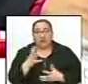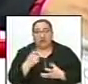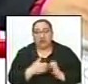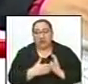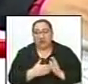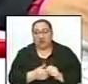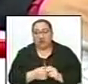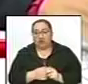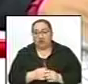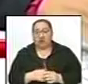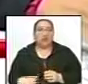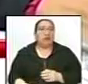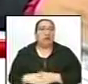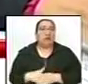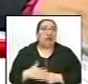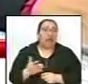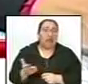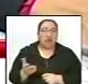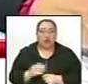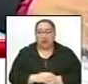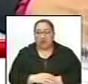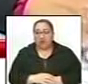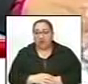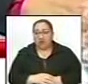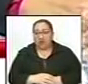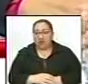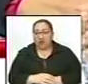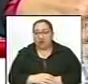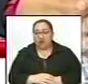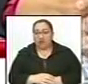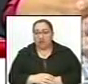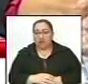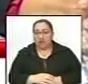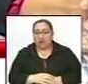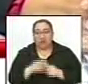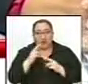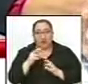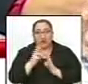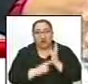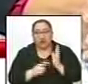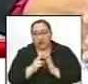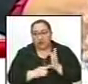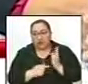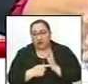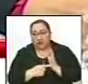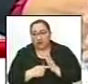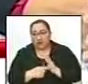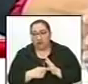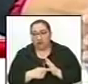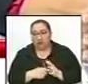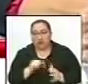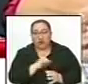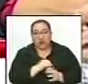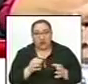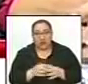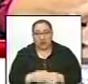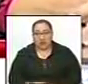quieren decir la calle o es... Vamos a respetar nuestro reglamento, esa es la